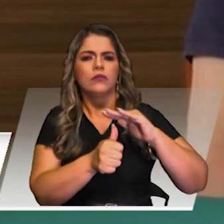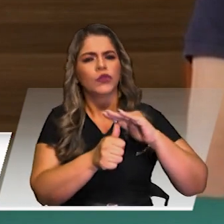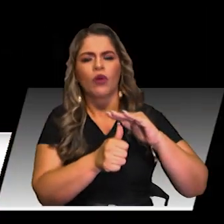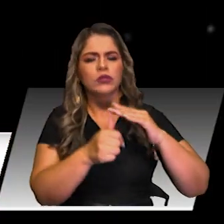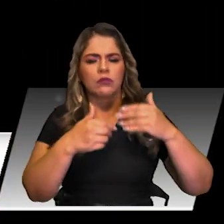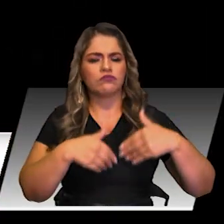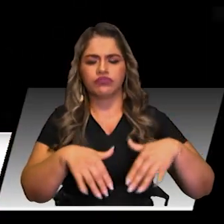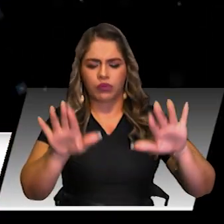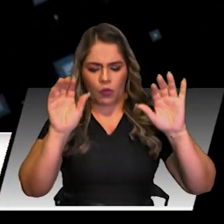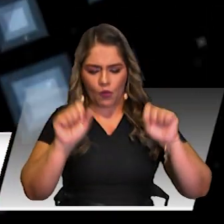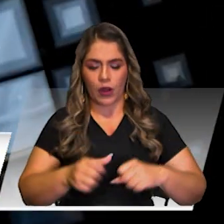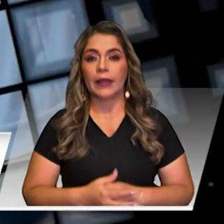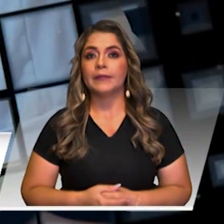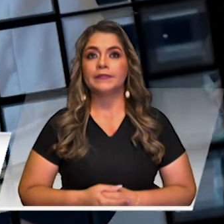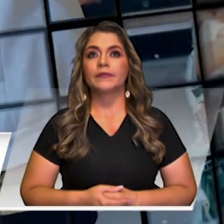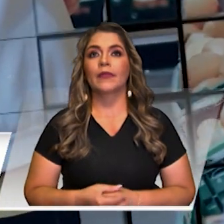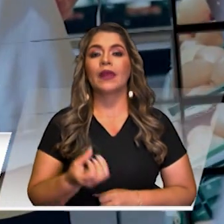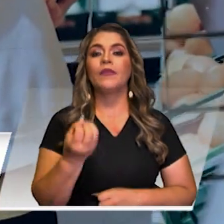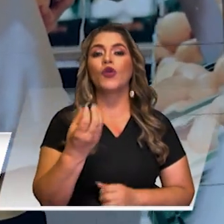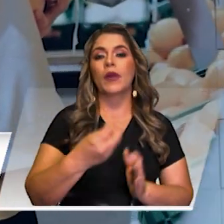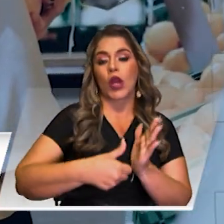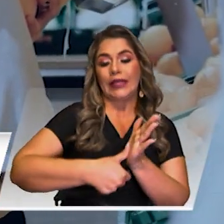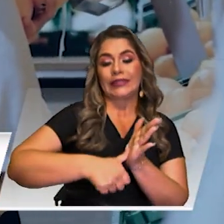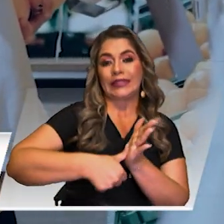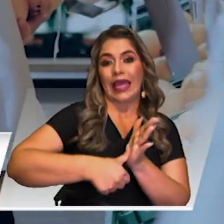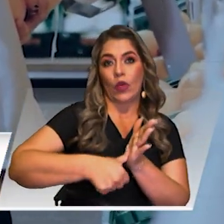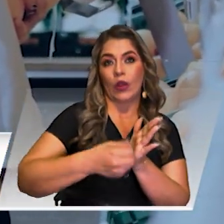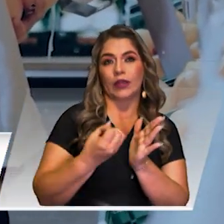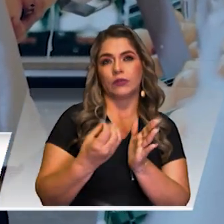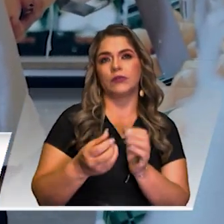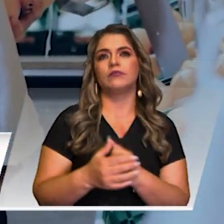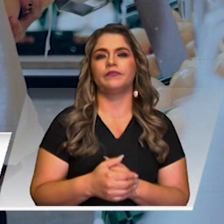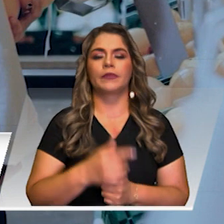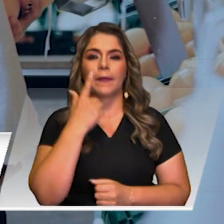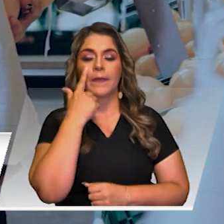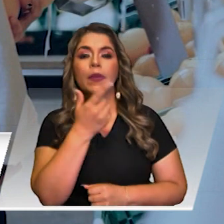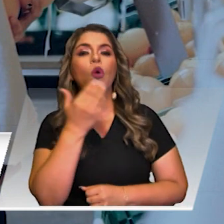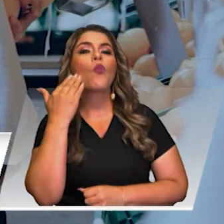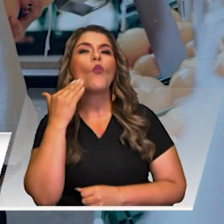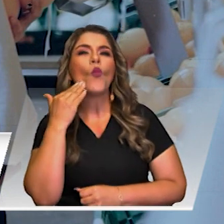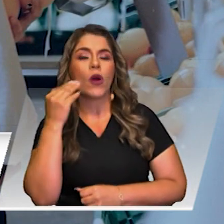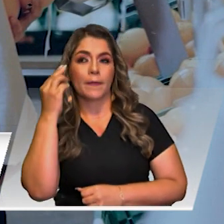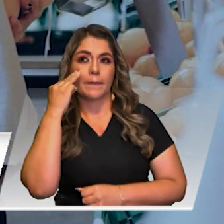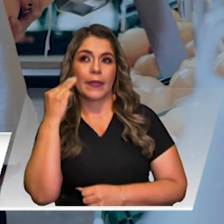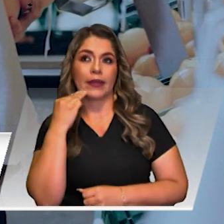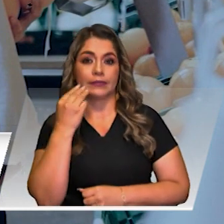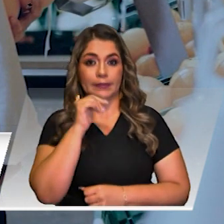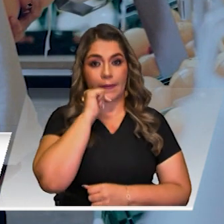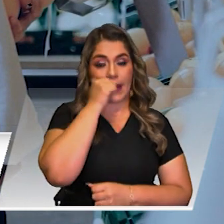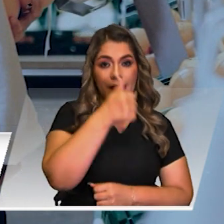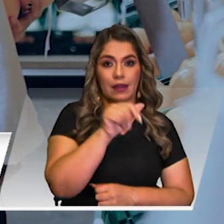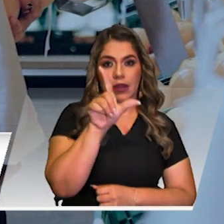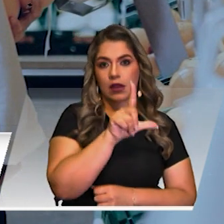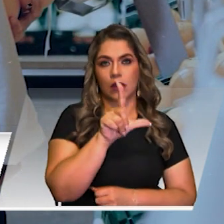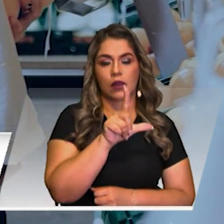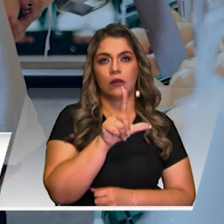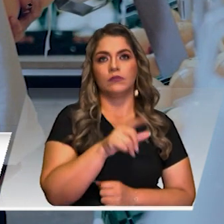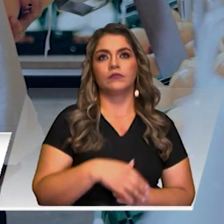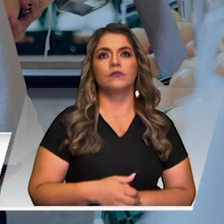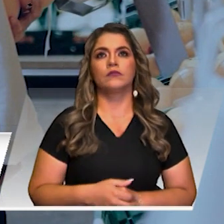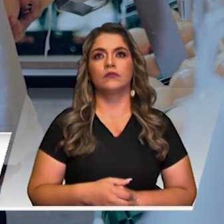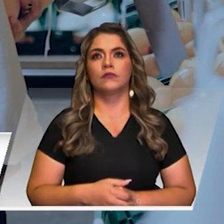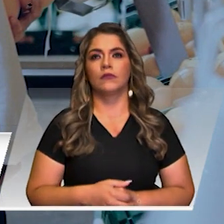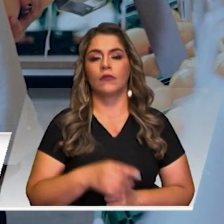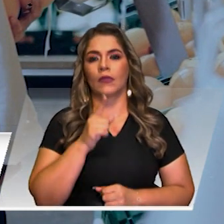de mayo el pico y cédula también se modificará pero a partir del martes mañana lunes 10 de mayo se mantiene el pico y